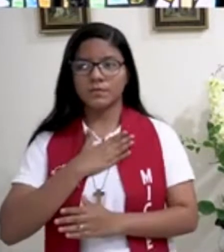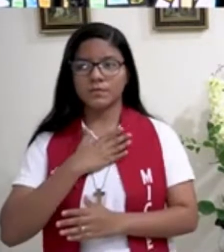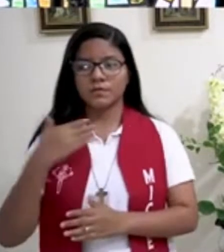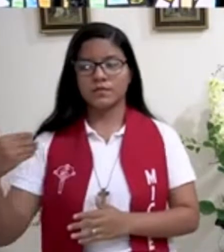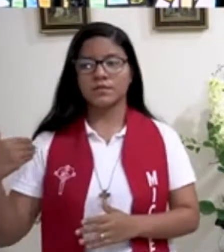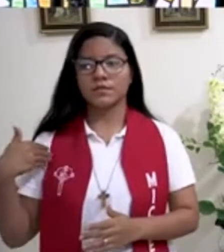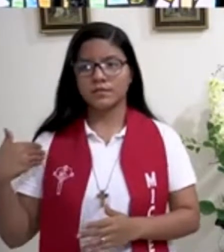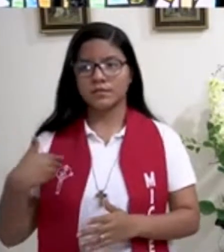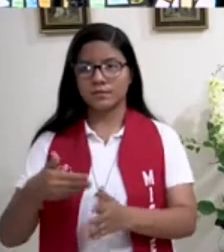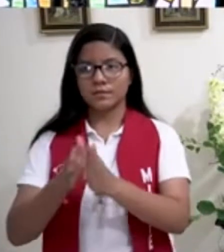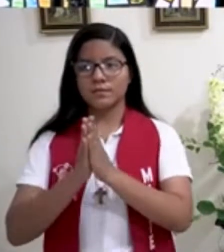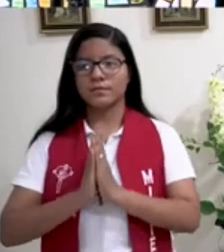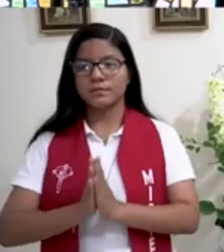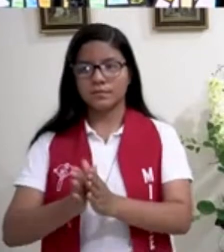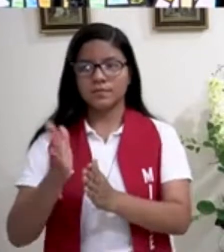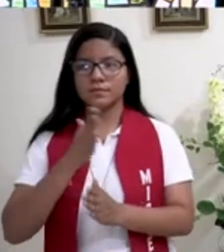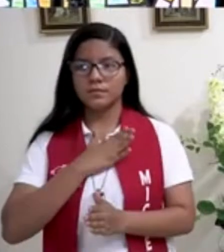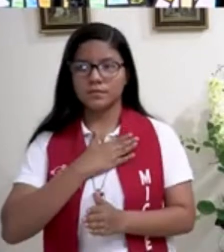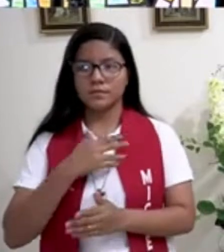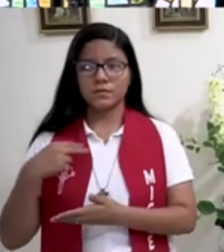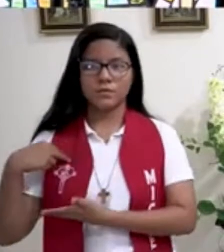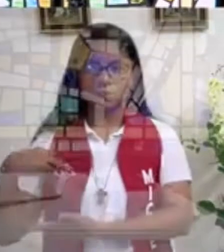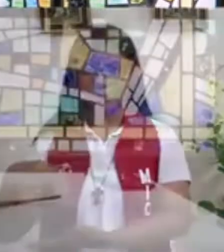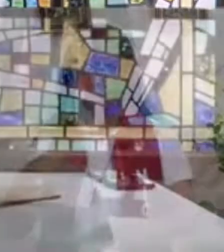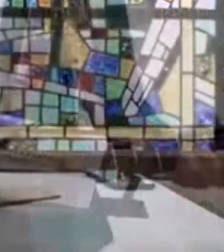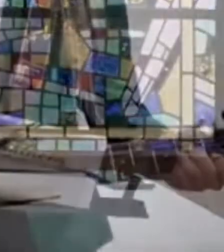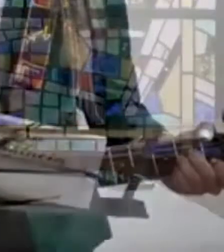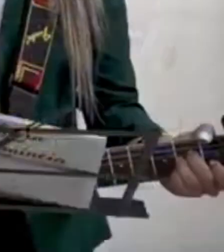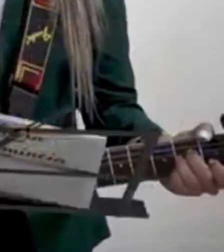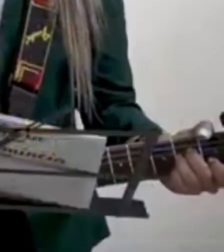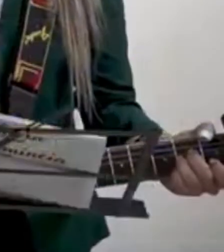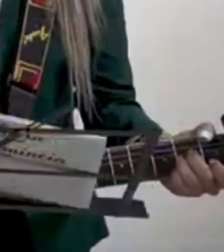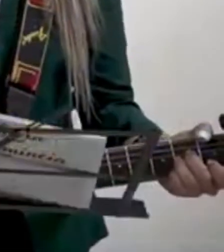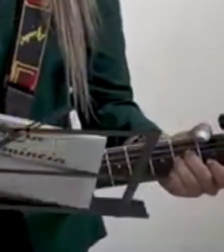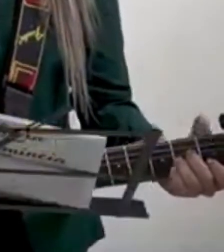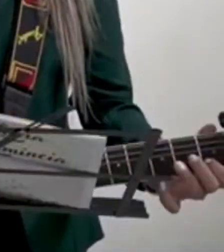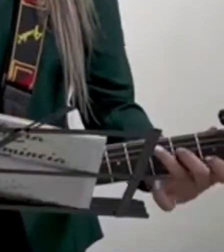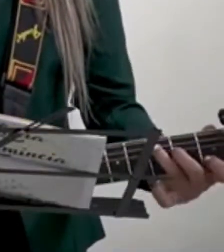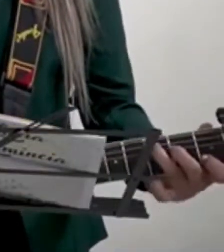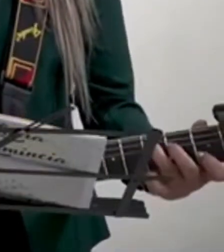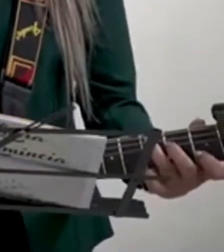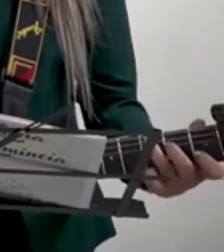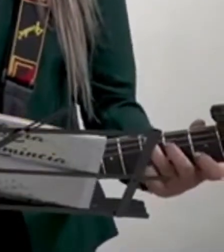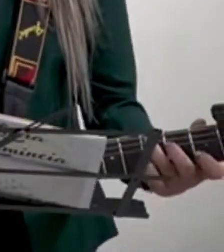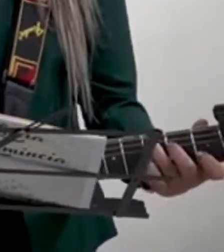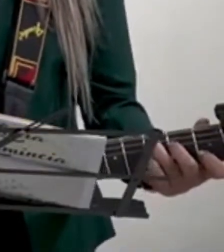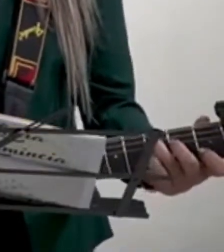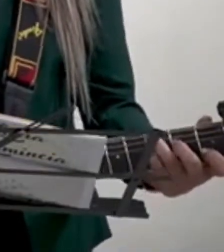ten piedad de nosotros. Cristo,